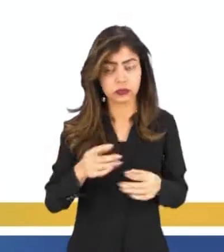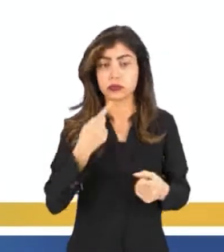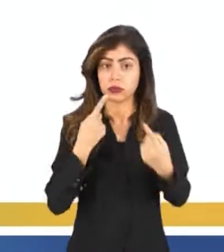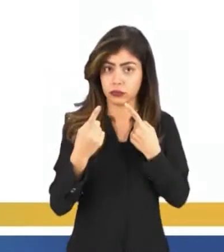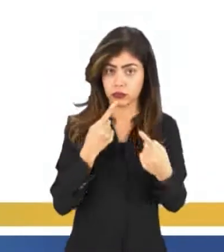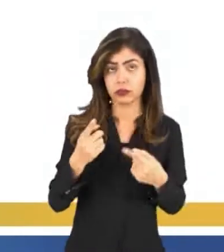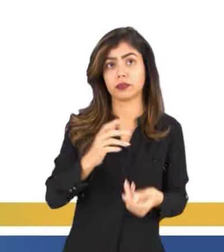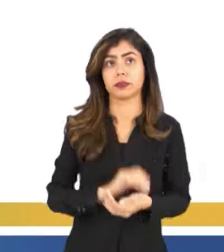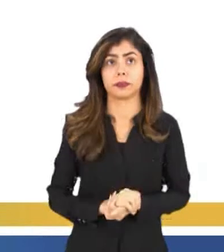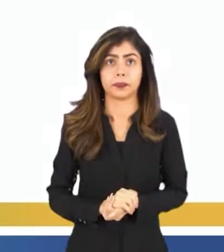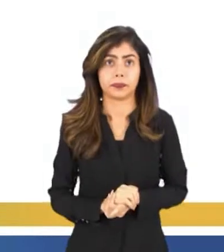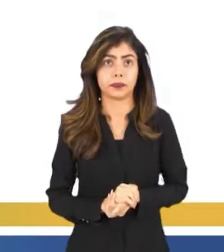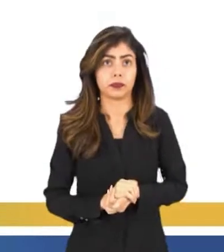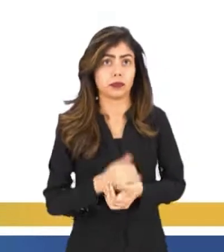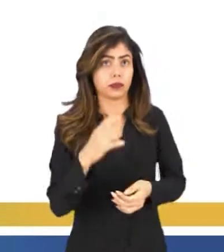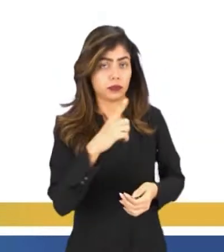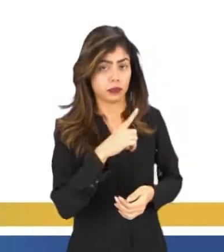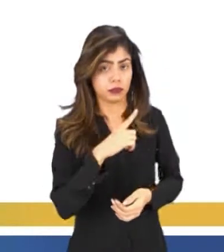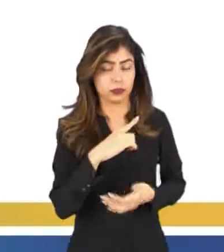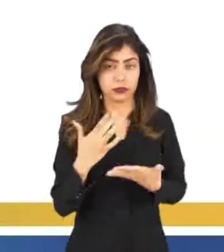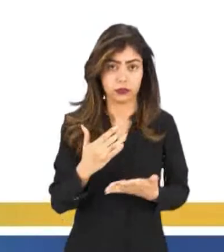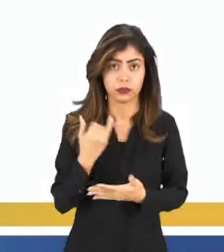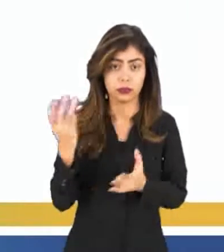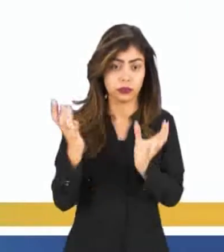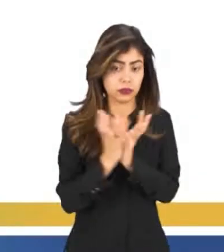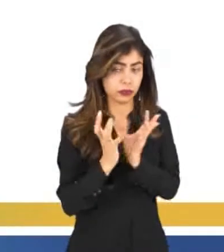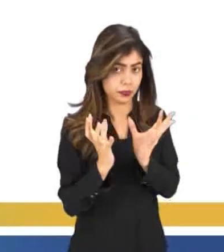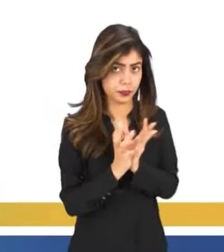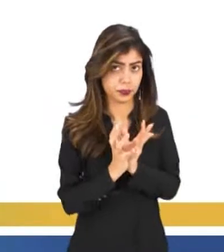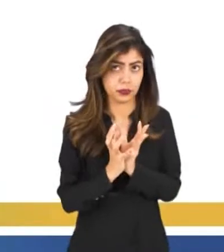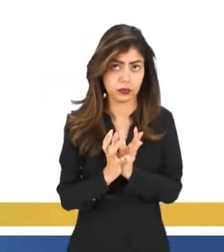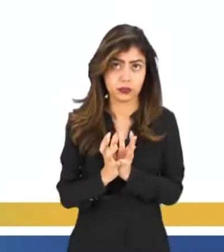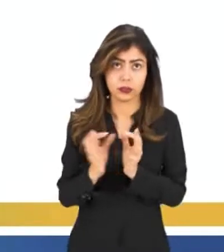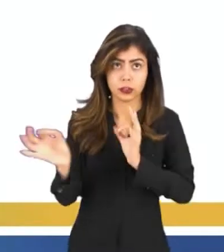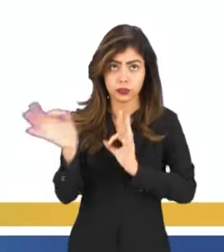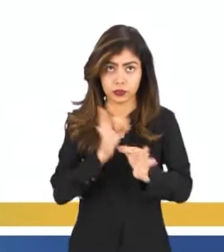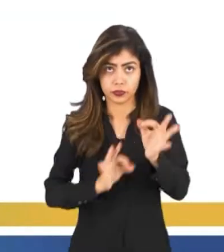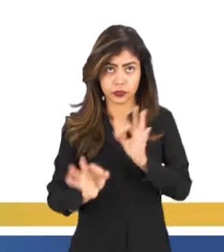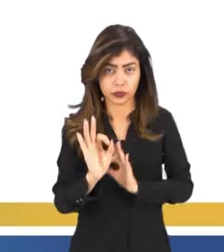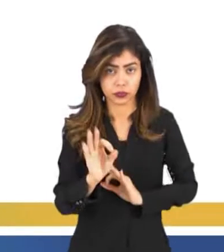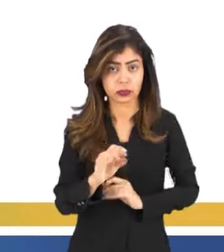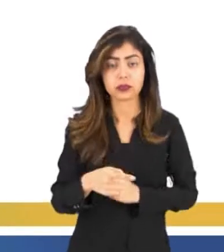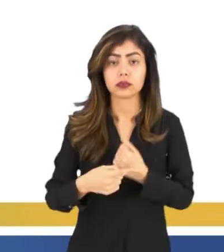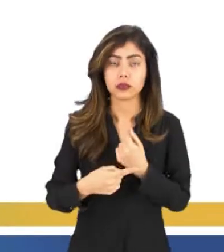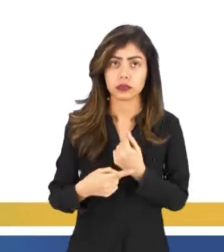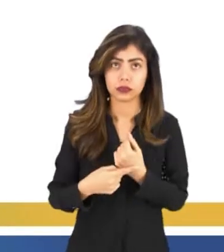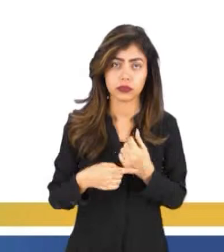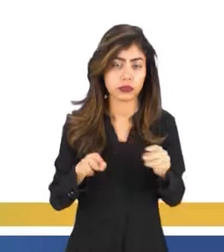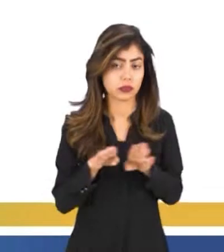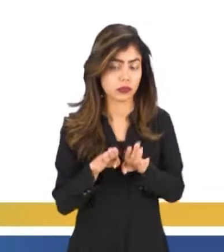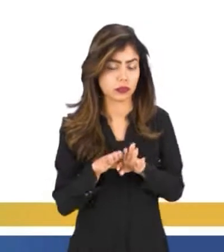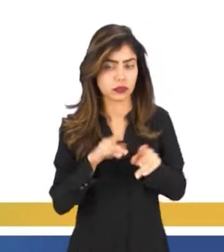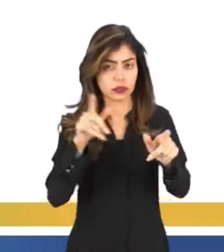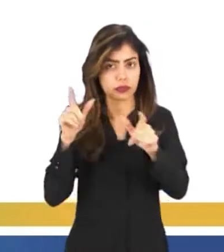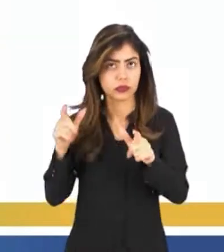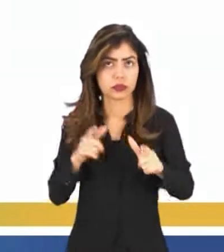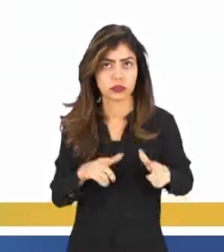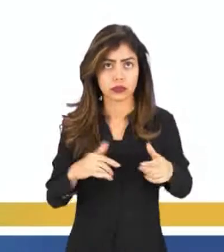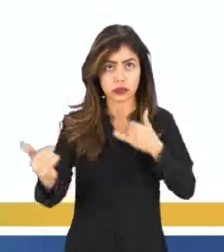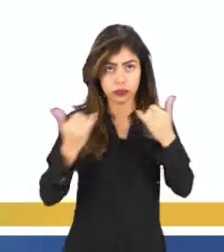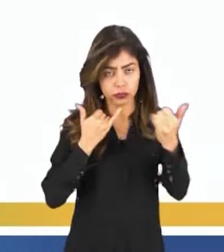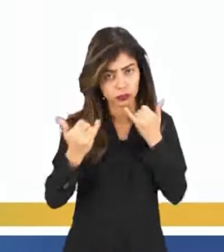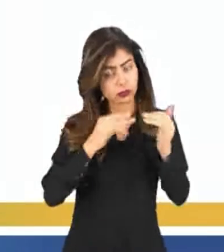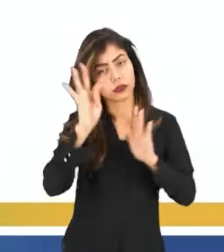discurso estos sirven en su conjunto para ordenar de manera temporal espacial la